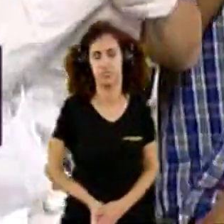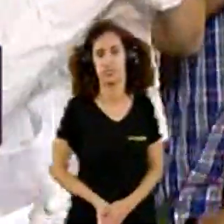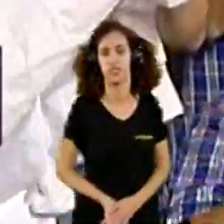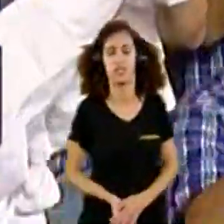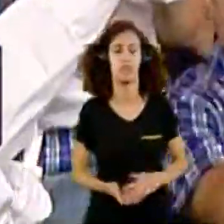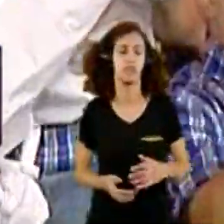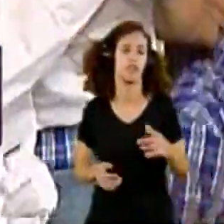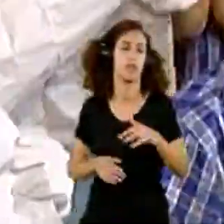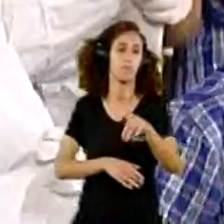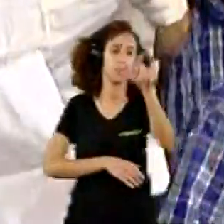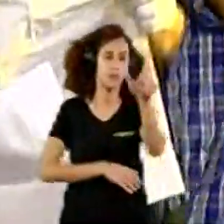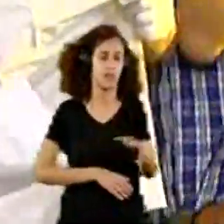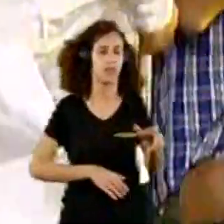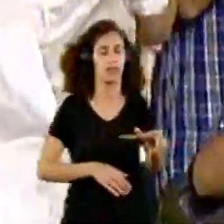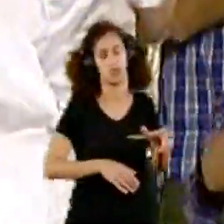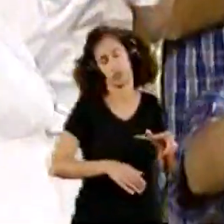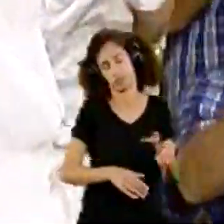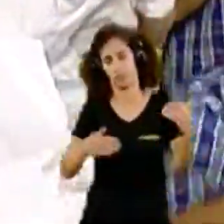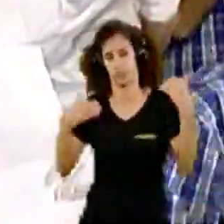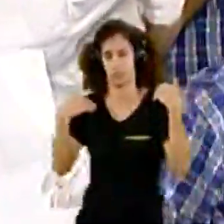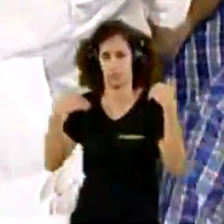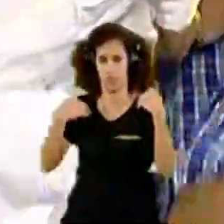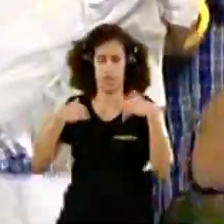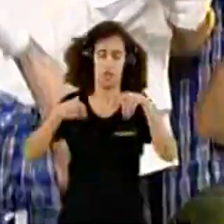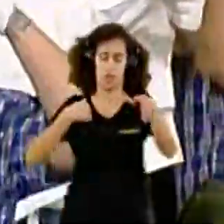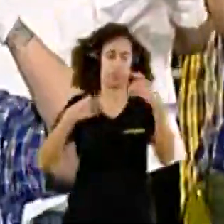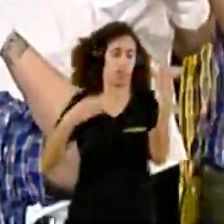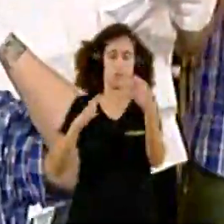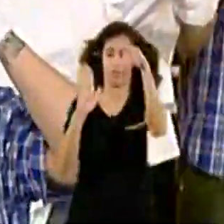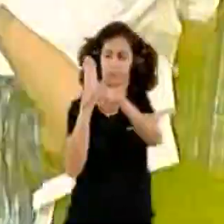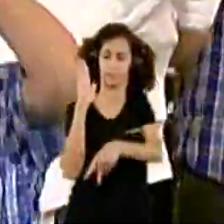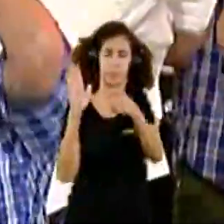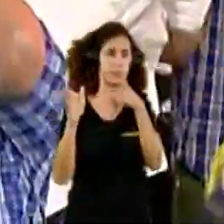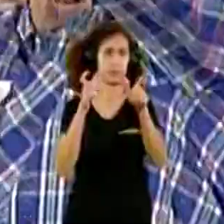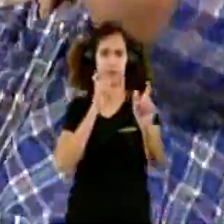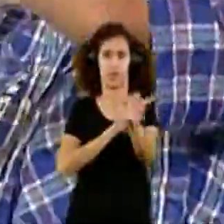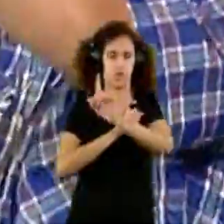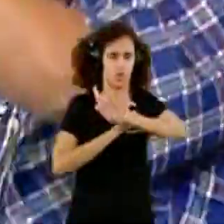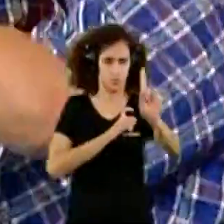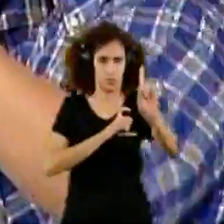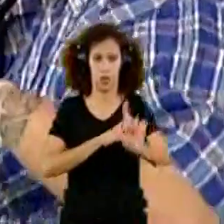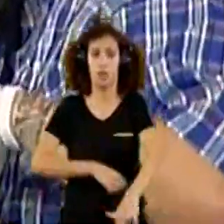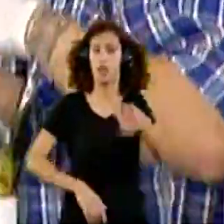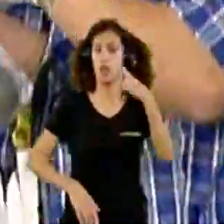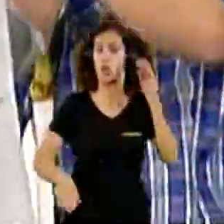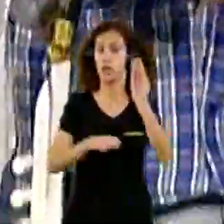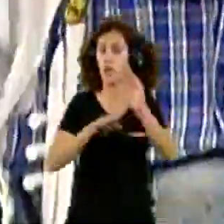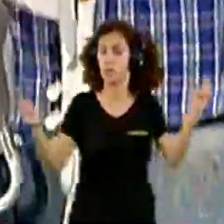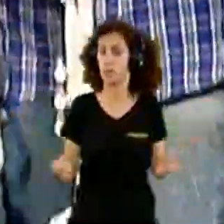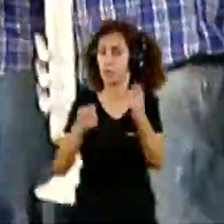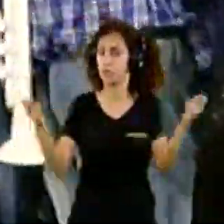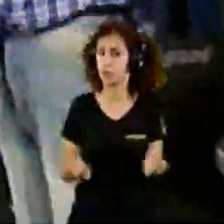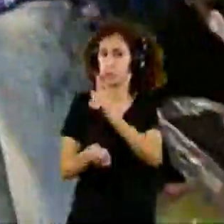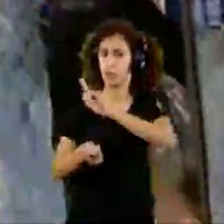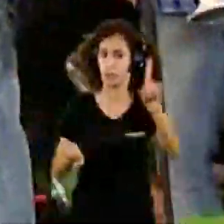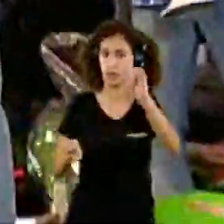ser los 2.5 metros, no decir palabrotas o se te cae el pelo. Ojo con la publicidad de no más